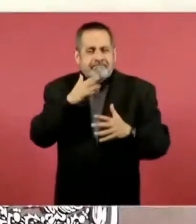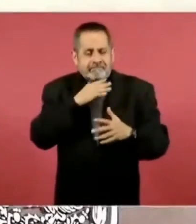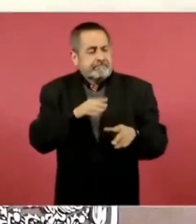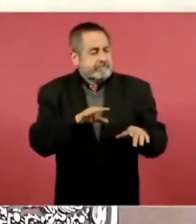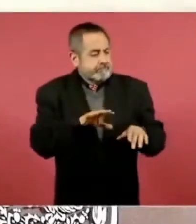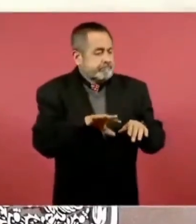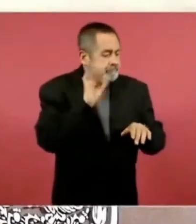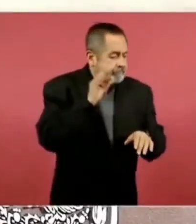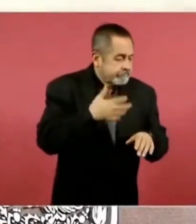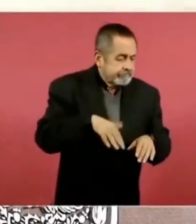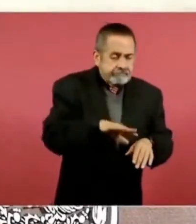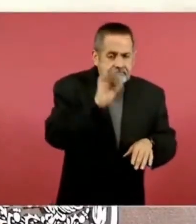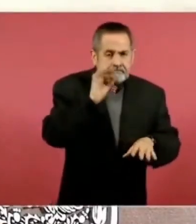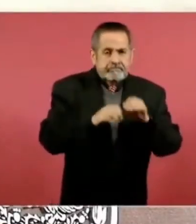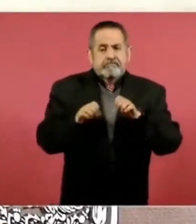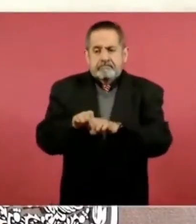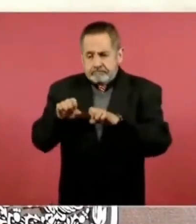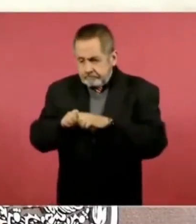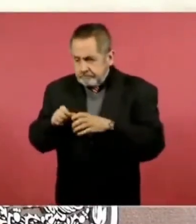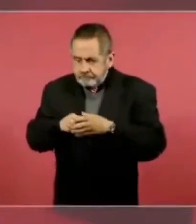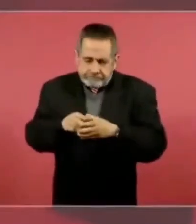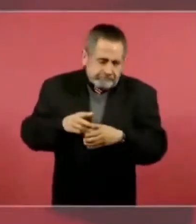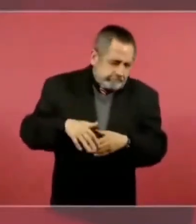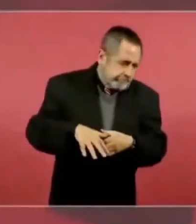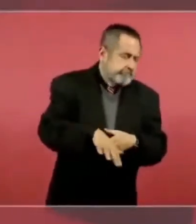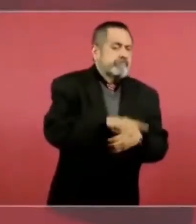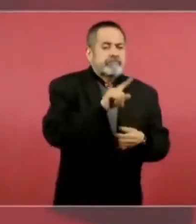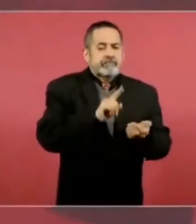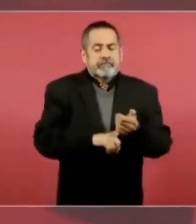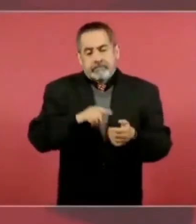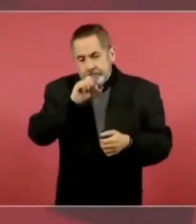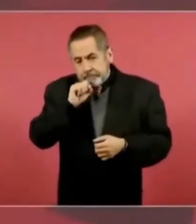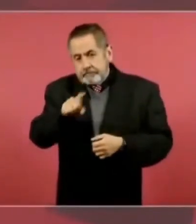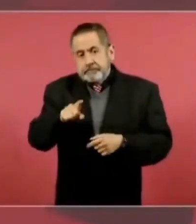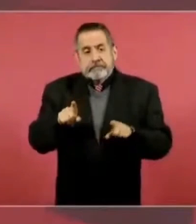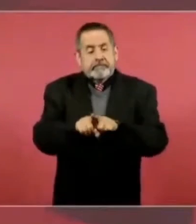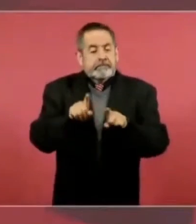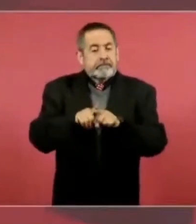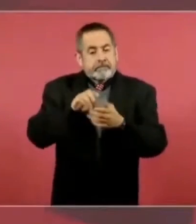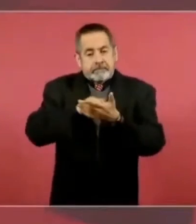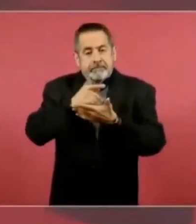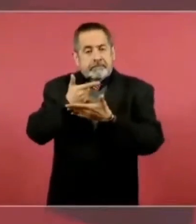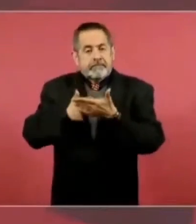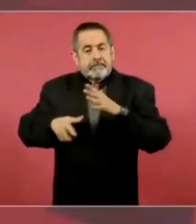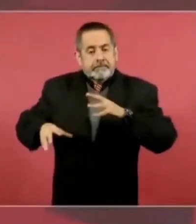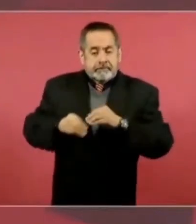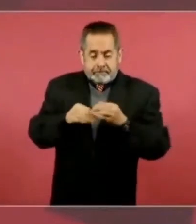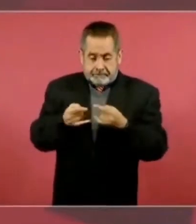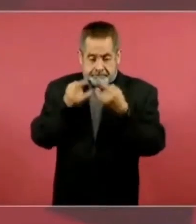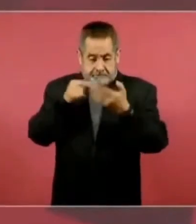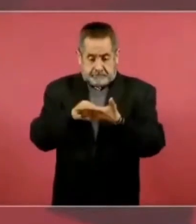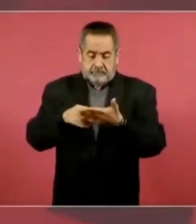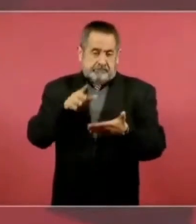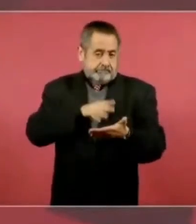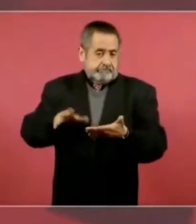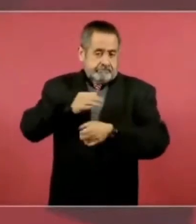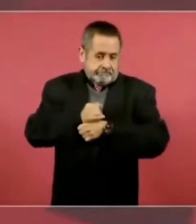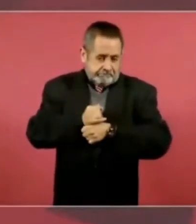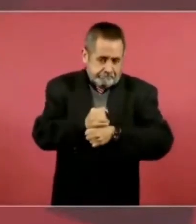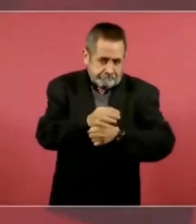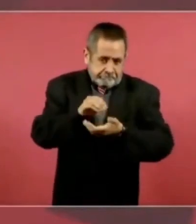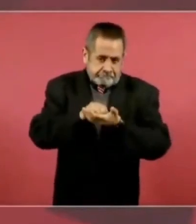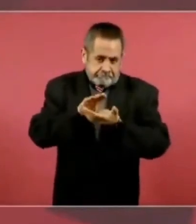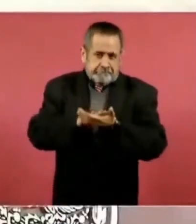está trabajando con un equipo y se está haciendo también, es también el registro un documento histórico de investigación, se está haciendo